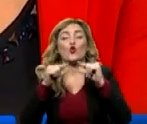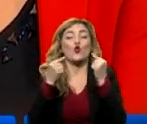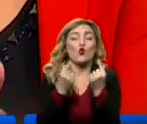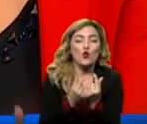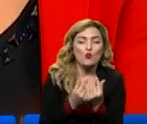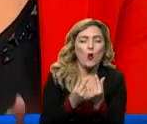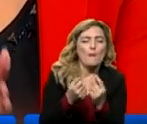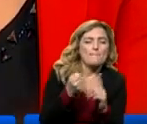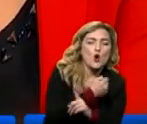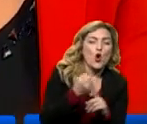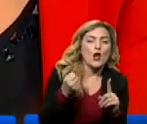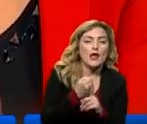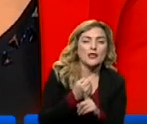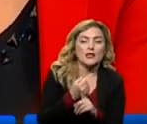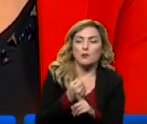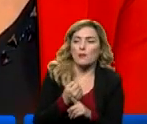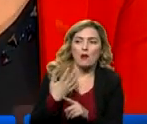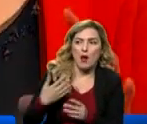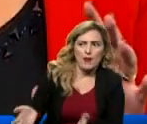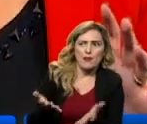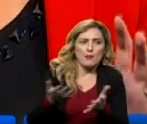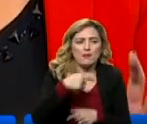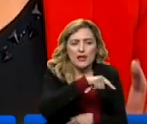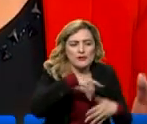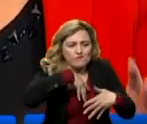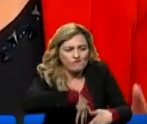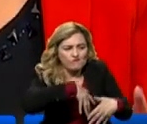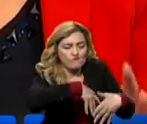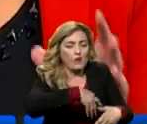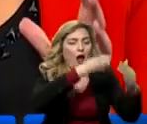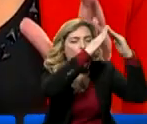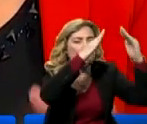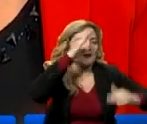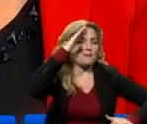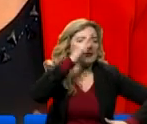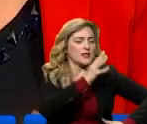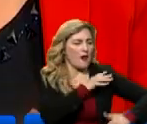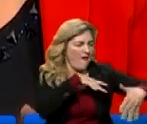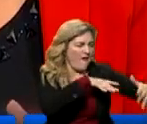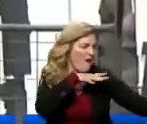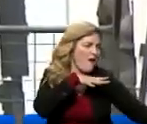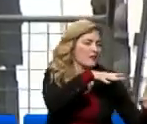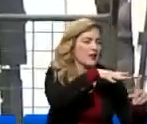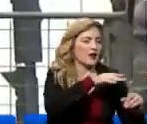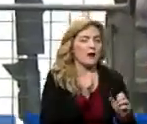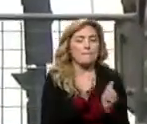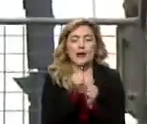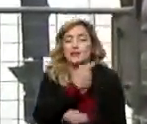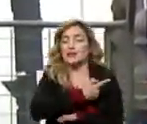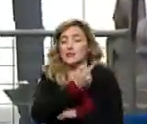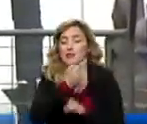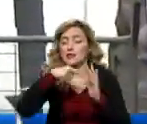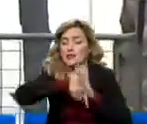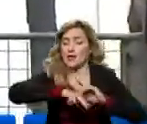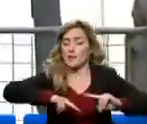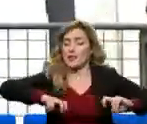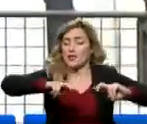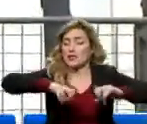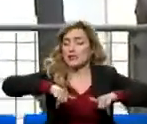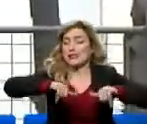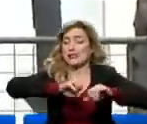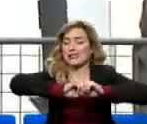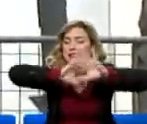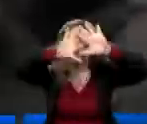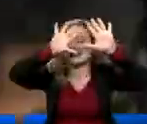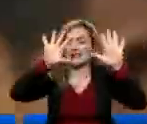grupos violentos, vayan a un cuartel militar? Conforme pasen los días, va a tener que aclararse. Mientras, en expedientes de investigación se